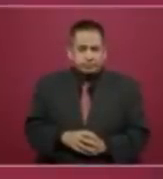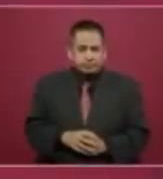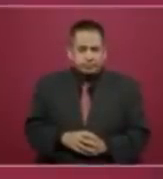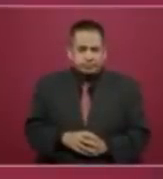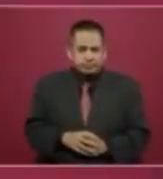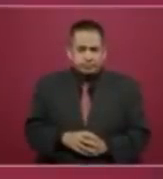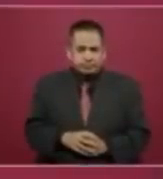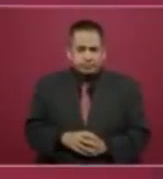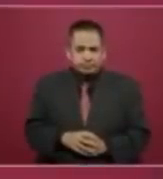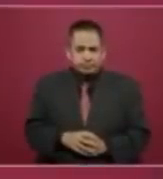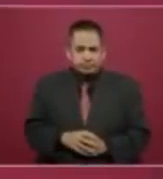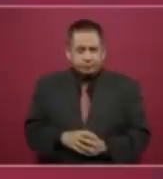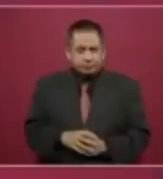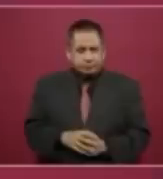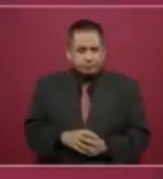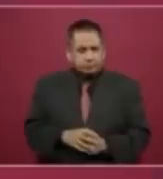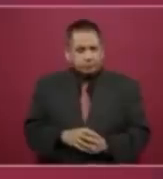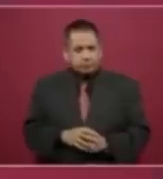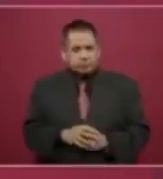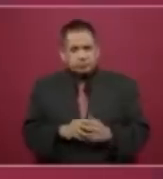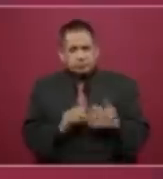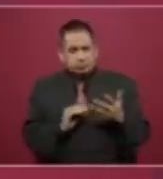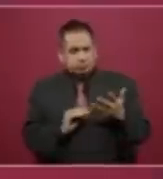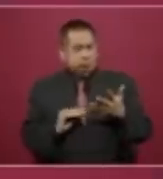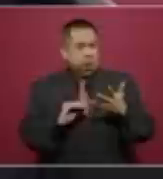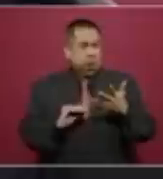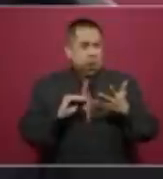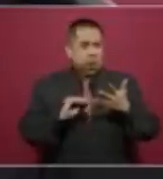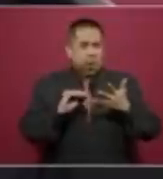iba subiendo, ¿no? Les pagaban más